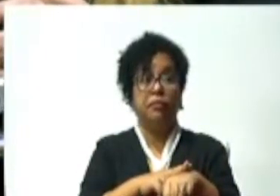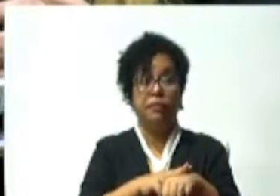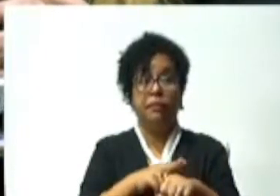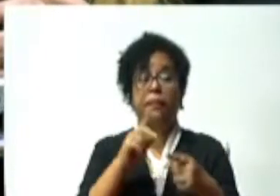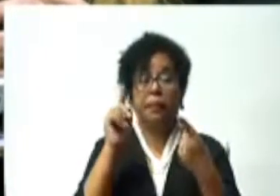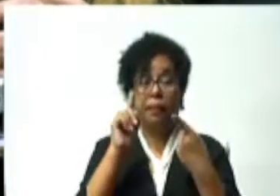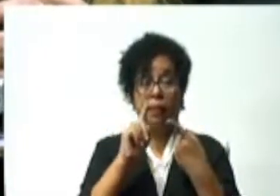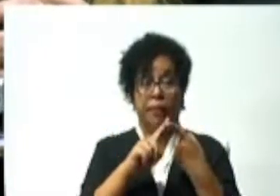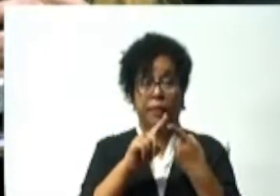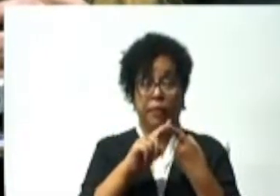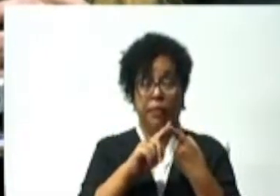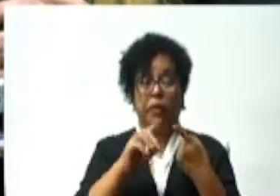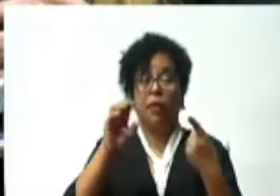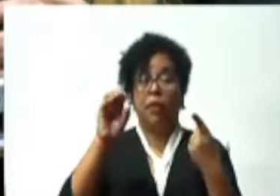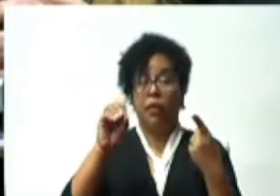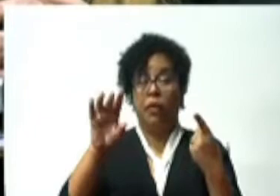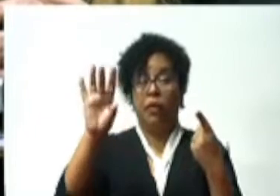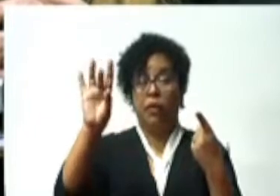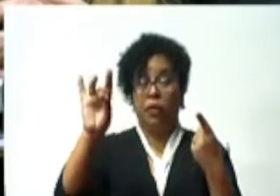iniciativa